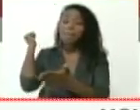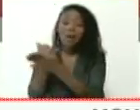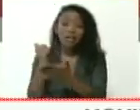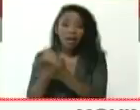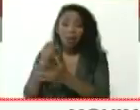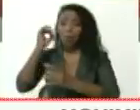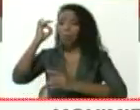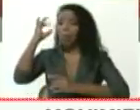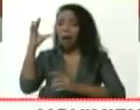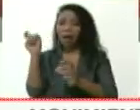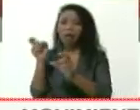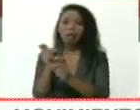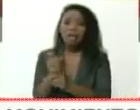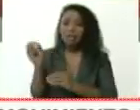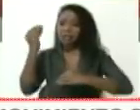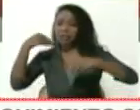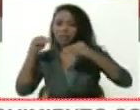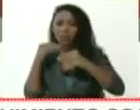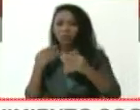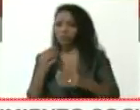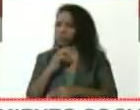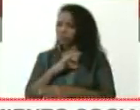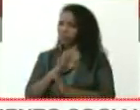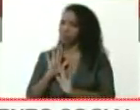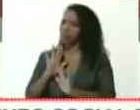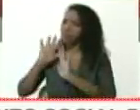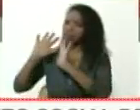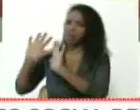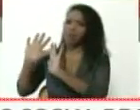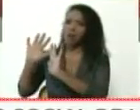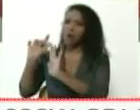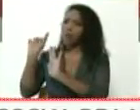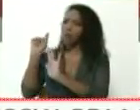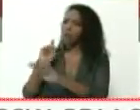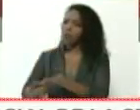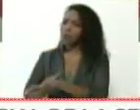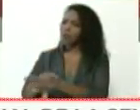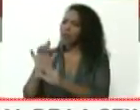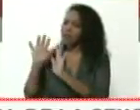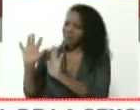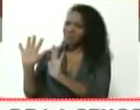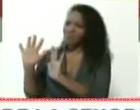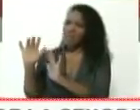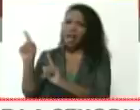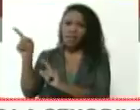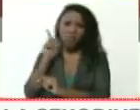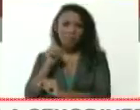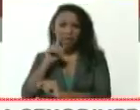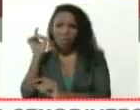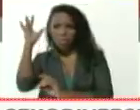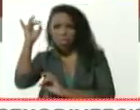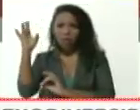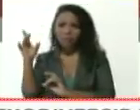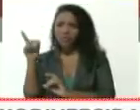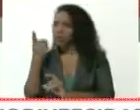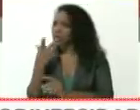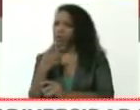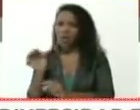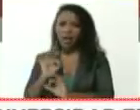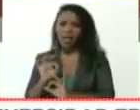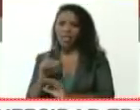gases químicos, que lo otro. Y la señora le dijo, un momento, señor Abrams, todo eso es mentira, eso no es verdad. Y Abrams le dijo, no se preocupe por la